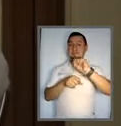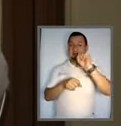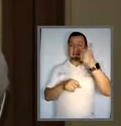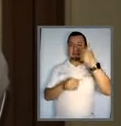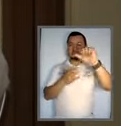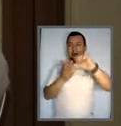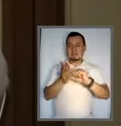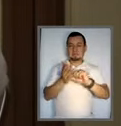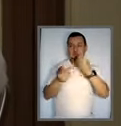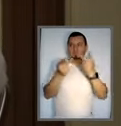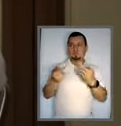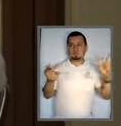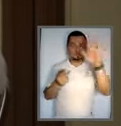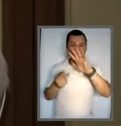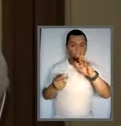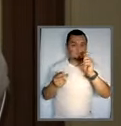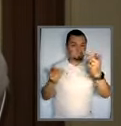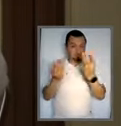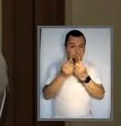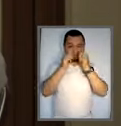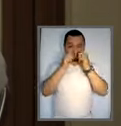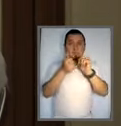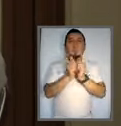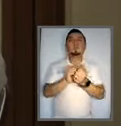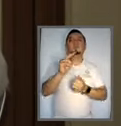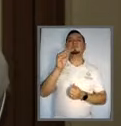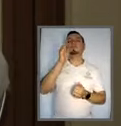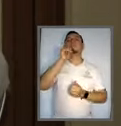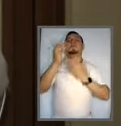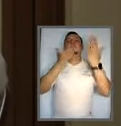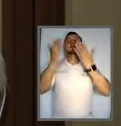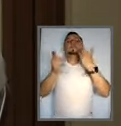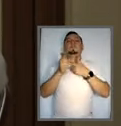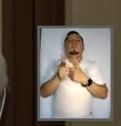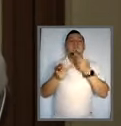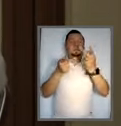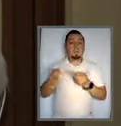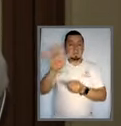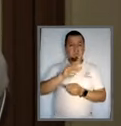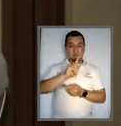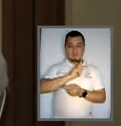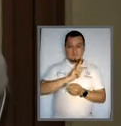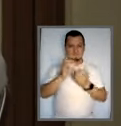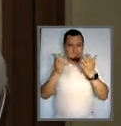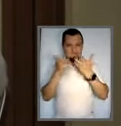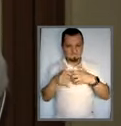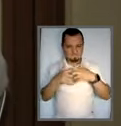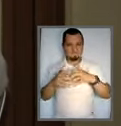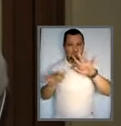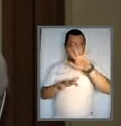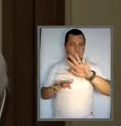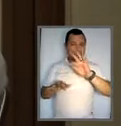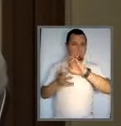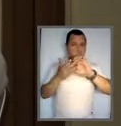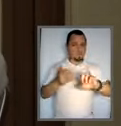en particular, porque de otra manera no avanzarían en su plan de estudios, en aquellas industrias o actividades